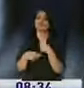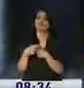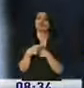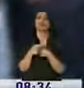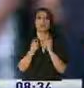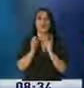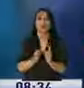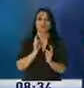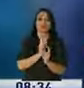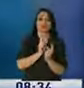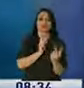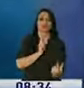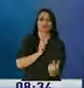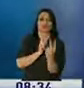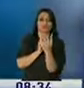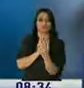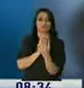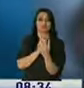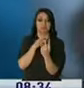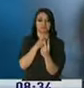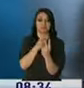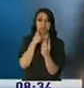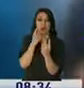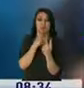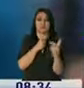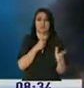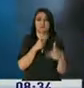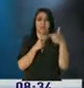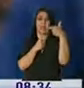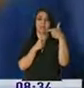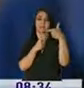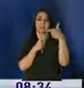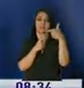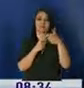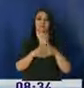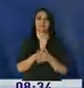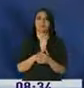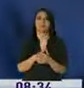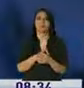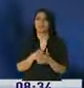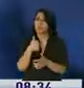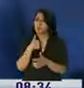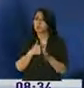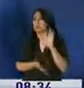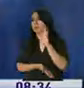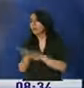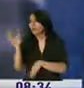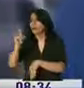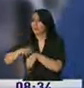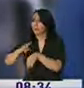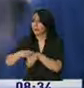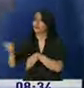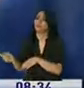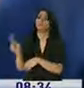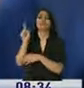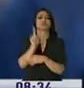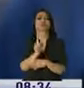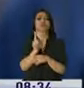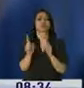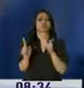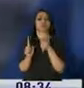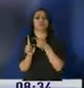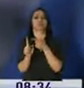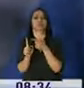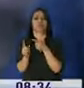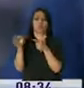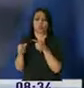dos personas, uno de ellos aparentemente armado. Salgo al baño, me voy a orinar, regreso y me cogen en la entrada del mercado.